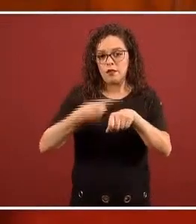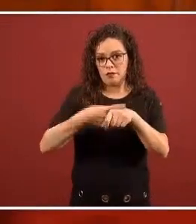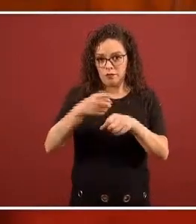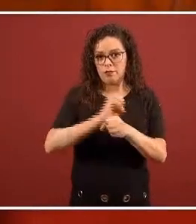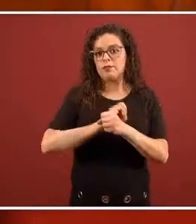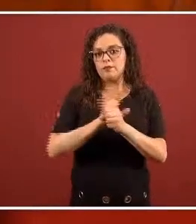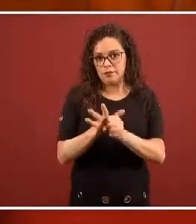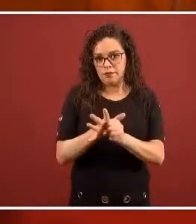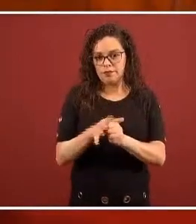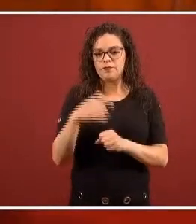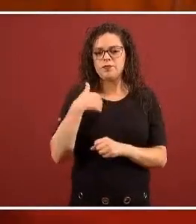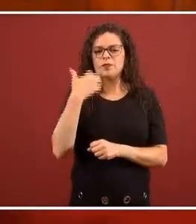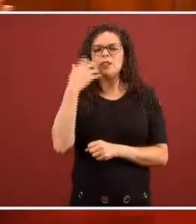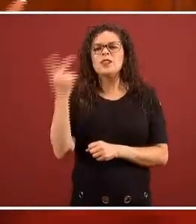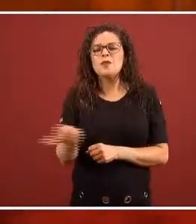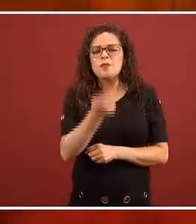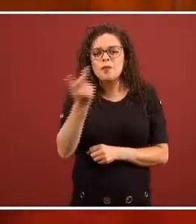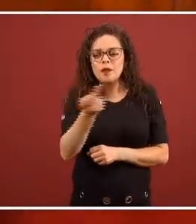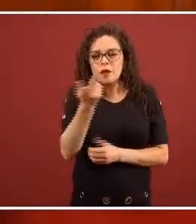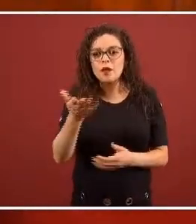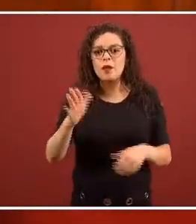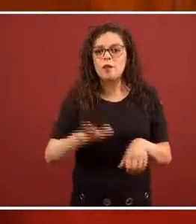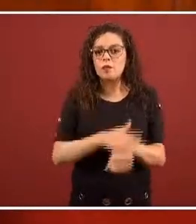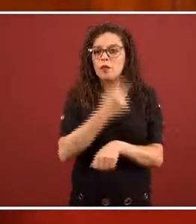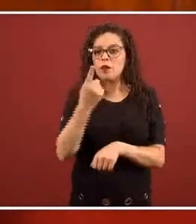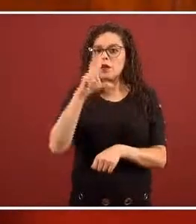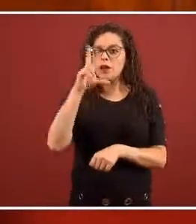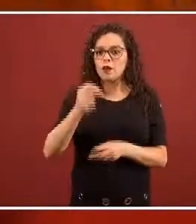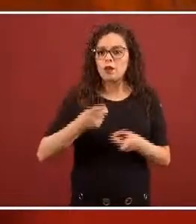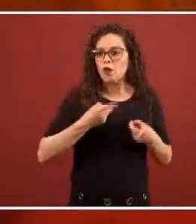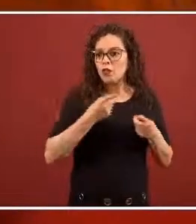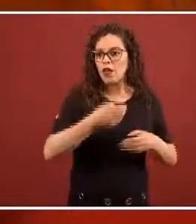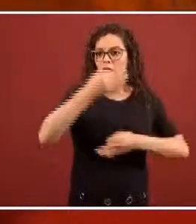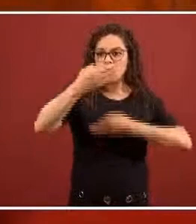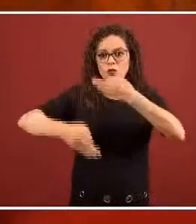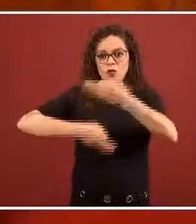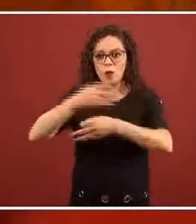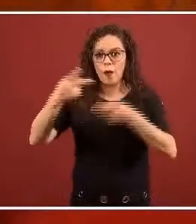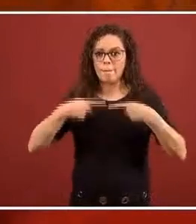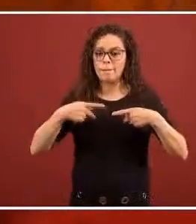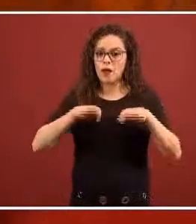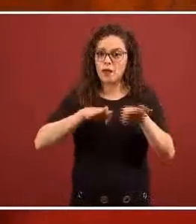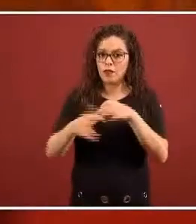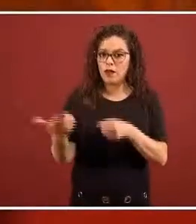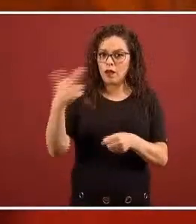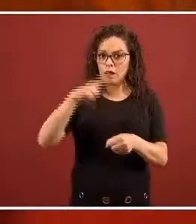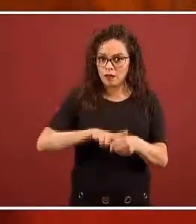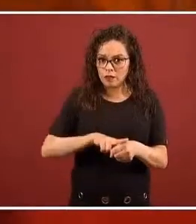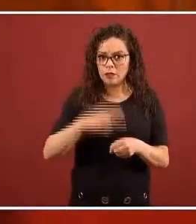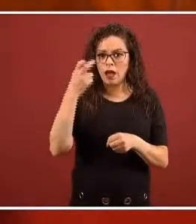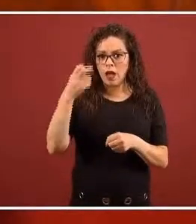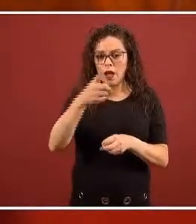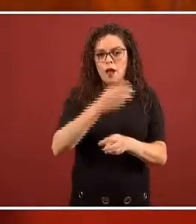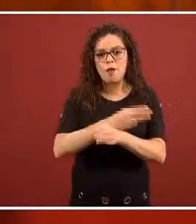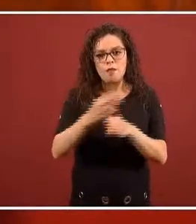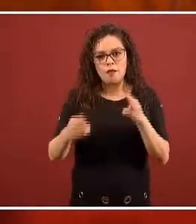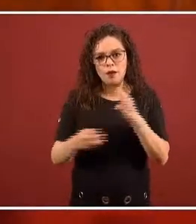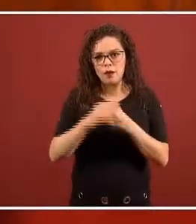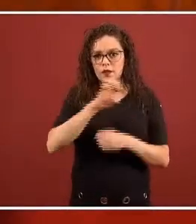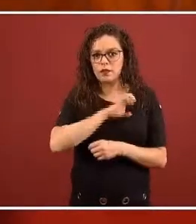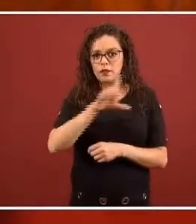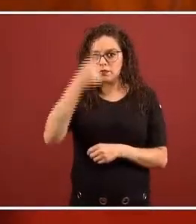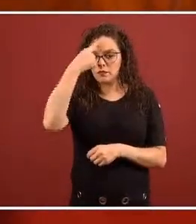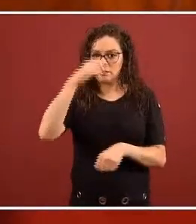es, ¿por qué no dotar a todo el personal médico justamente de este equipo especializado? Ya que, por ejemplo, en